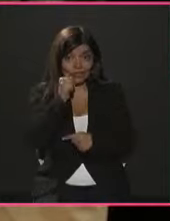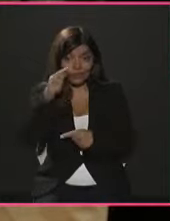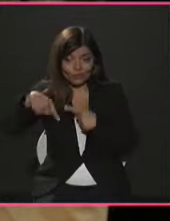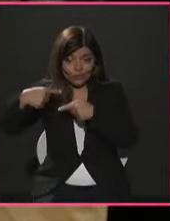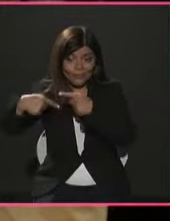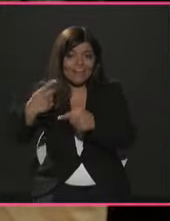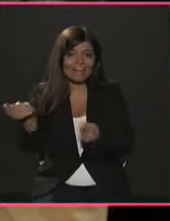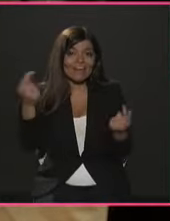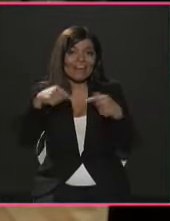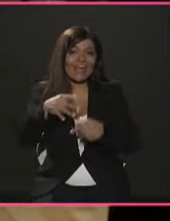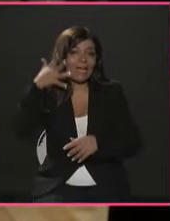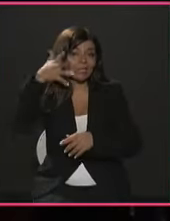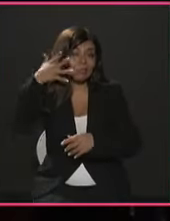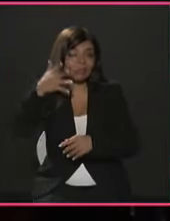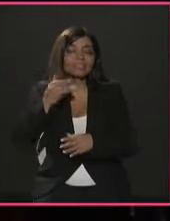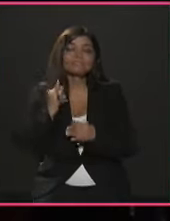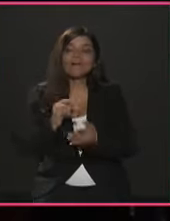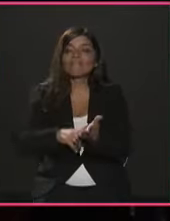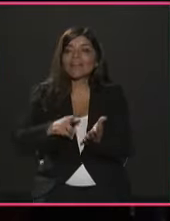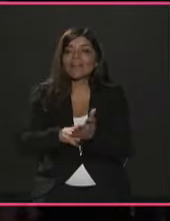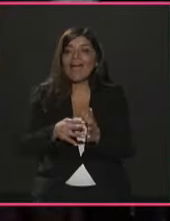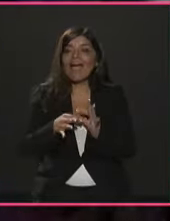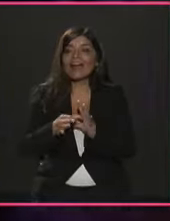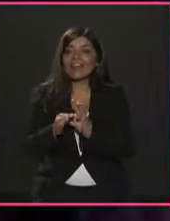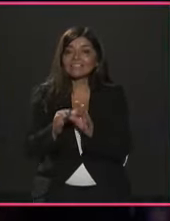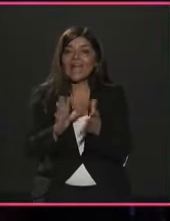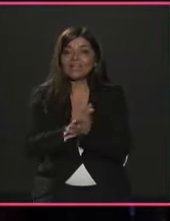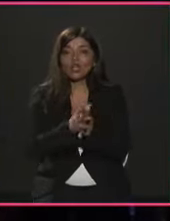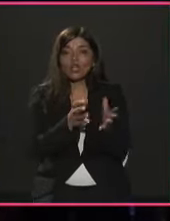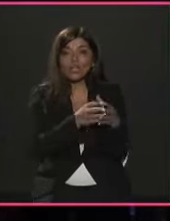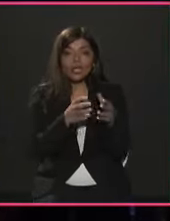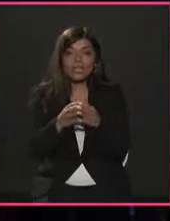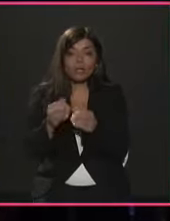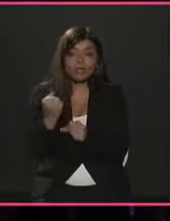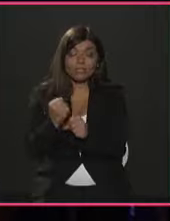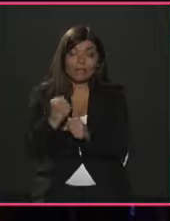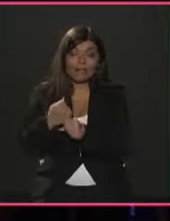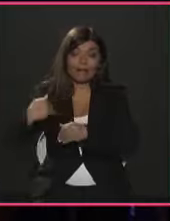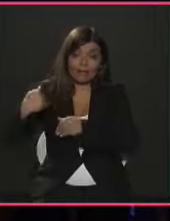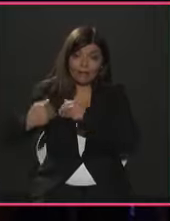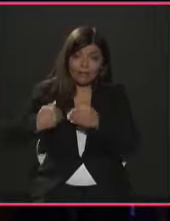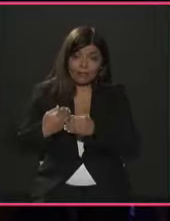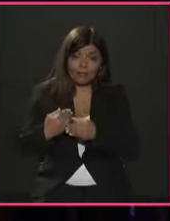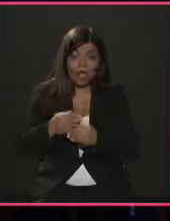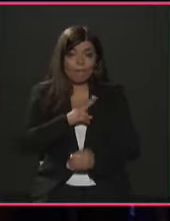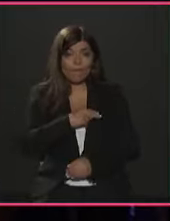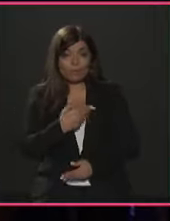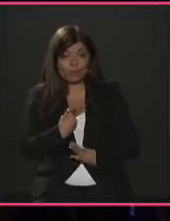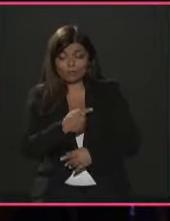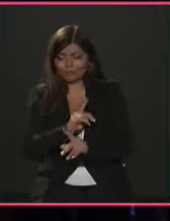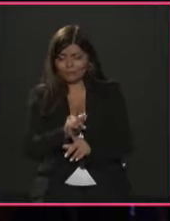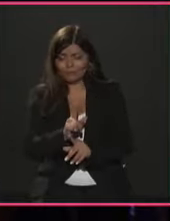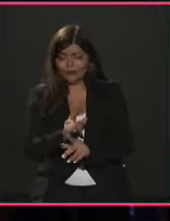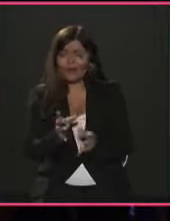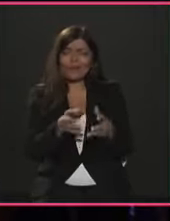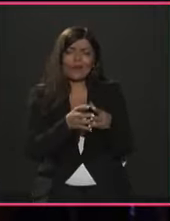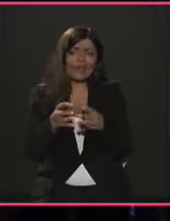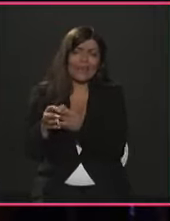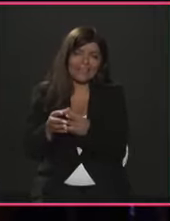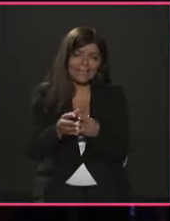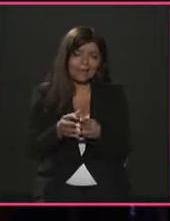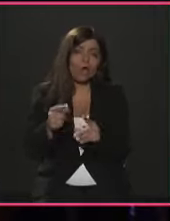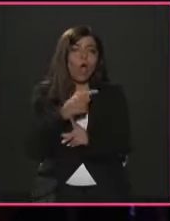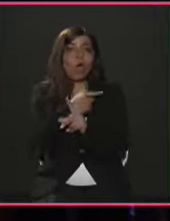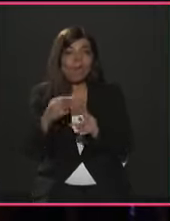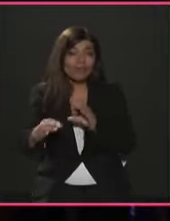sí no muchas gracias a ustedes verdad agradecer también a todos los equipos que han trabajado conmigo todo este tiempo verdad no es un premio que me gané yo sola sino que los medios